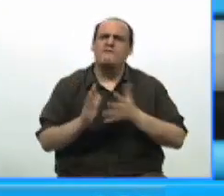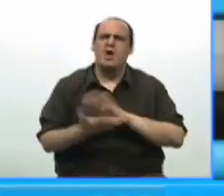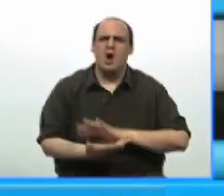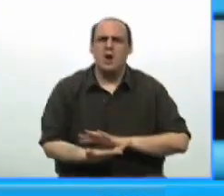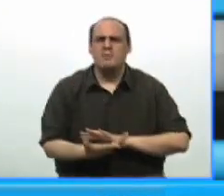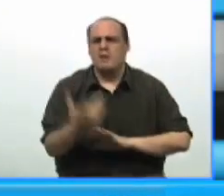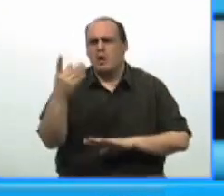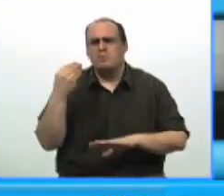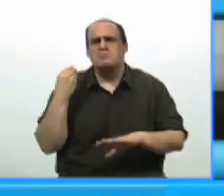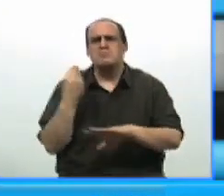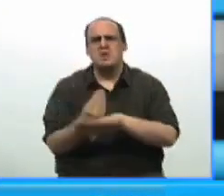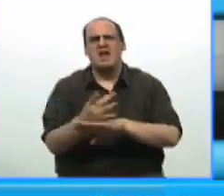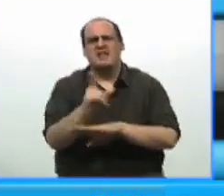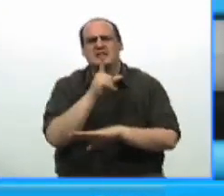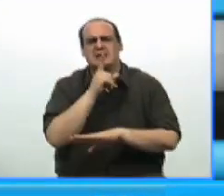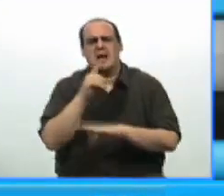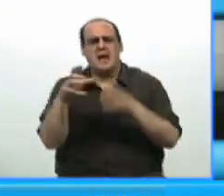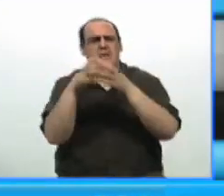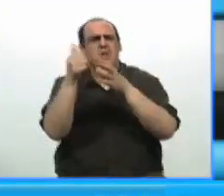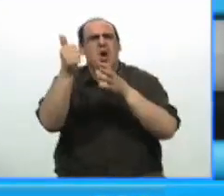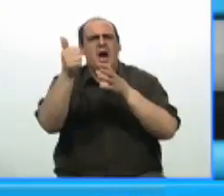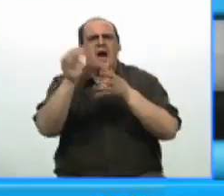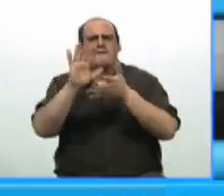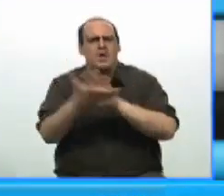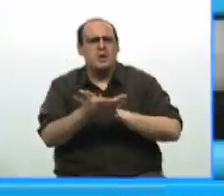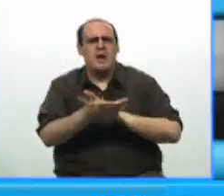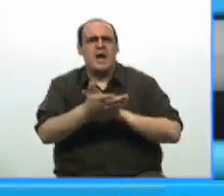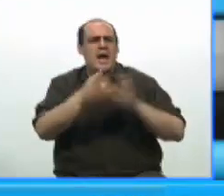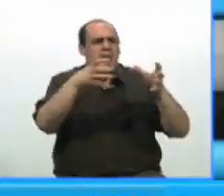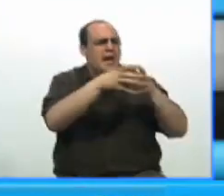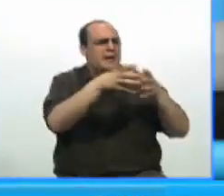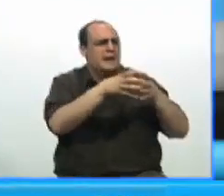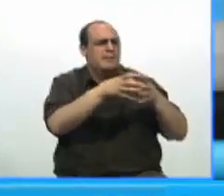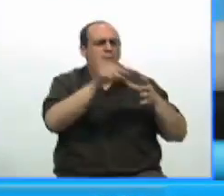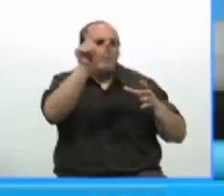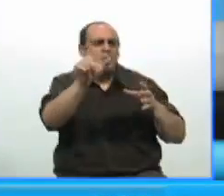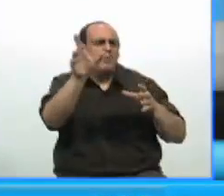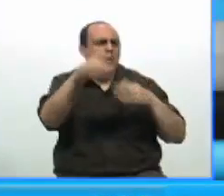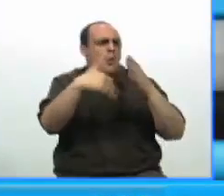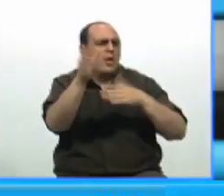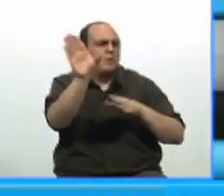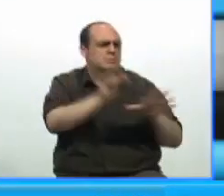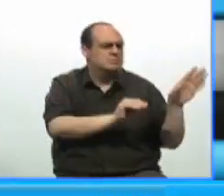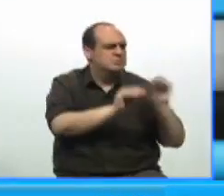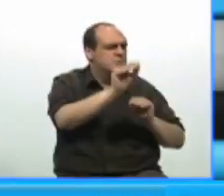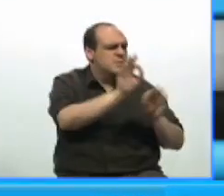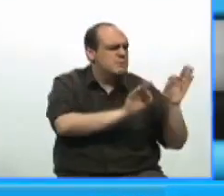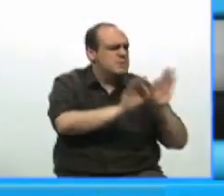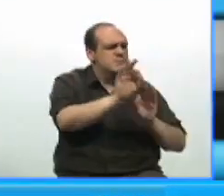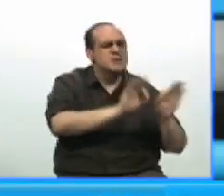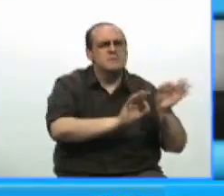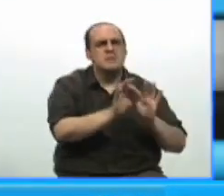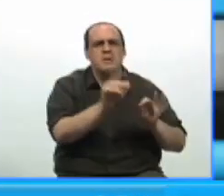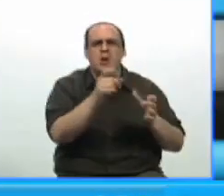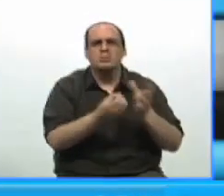nuevamente para ser un técnico de primera división, armar un equipo, formarlo con estos antecedentes buenos que te ha tocado atravesar en Banfield, de decirle a Espinosa y compañía, bueno,